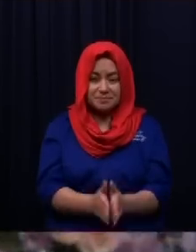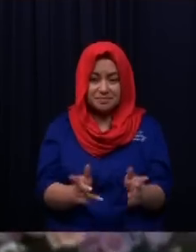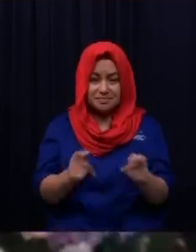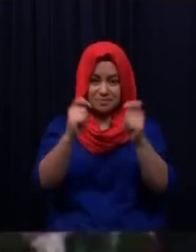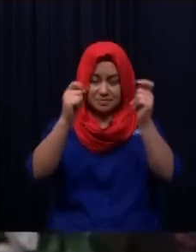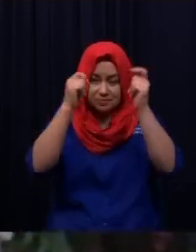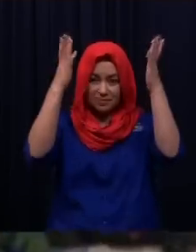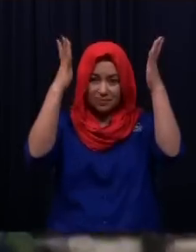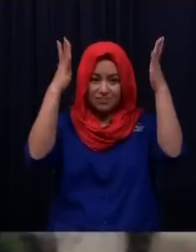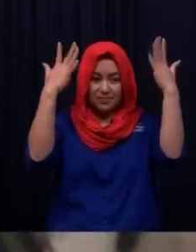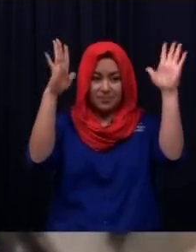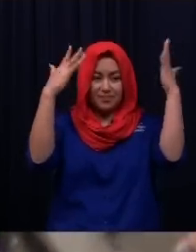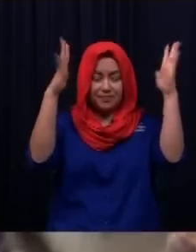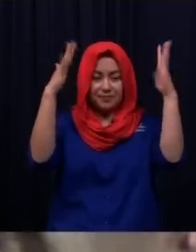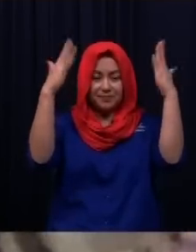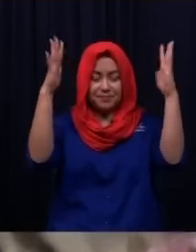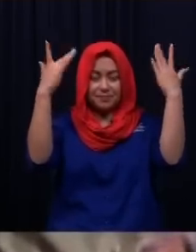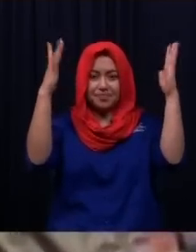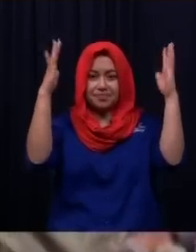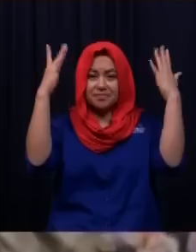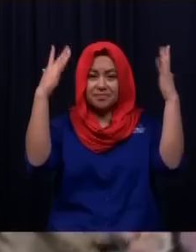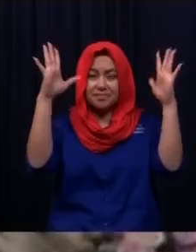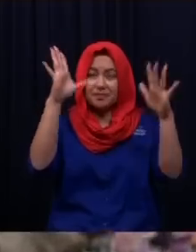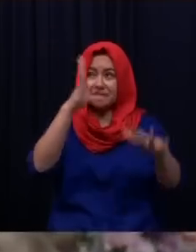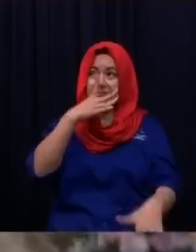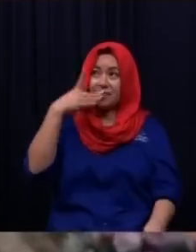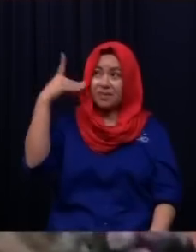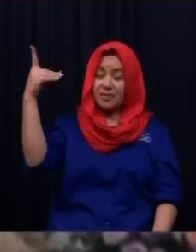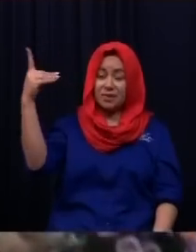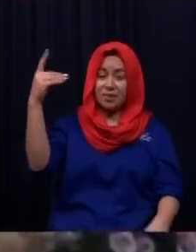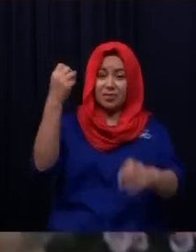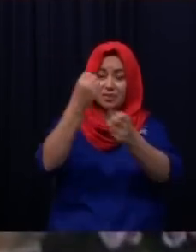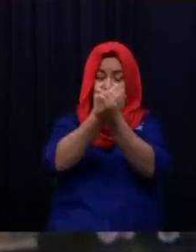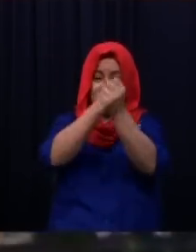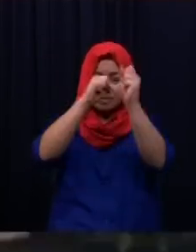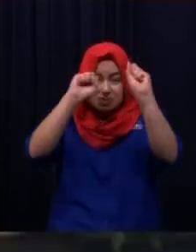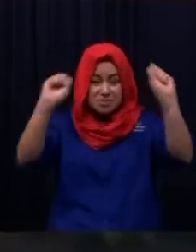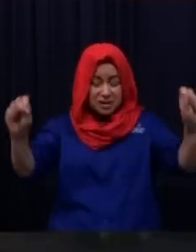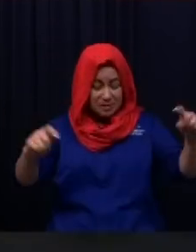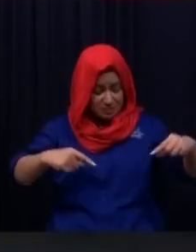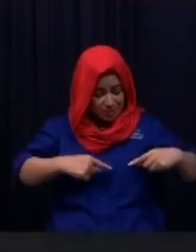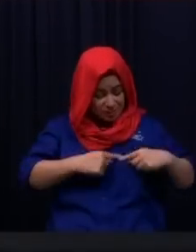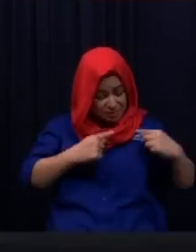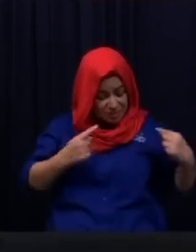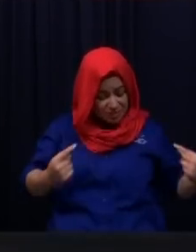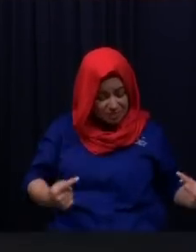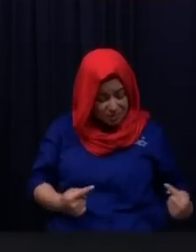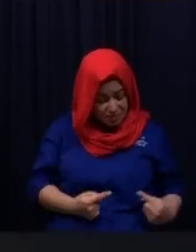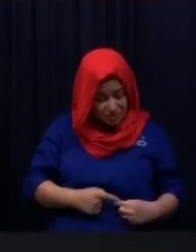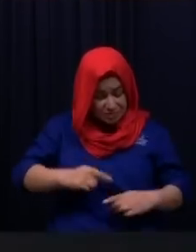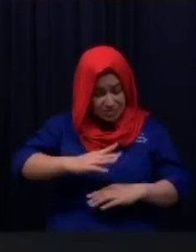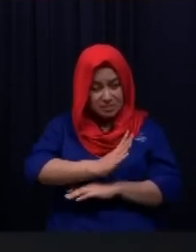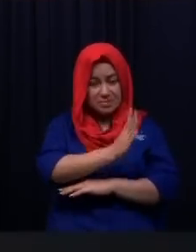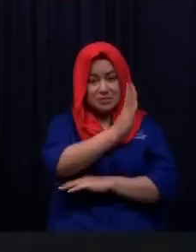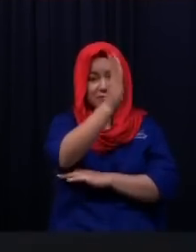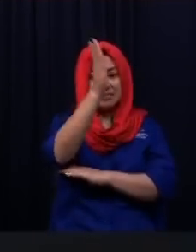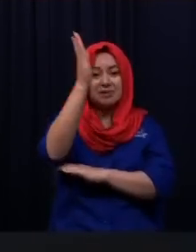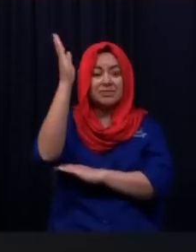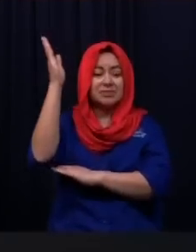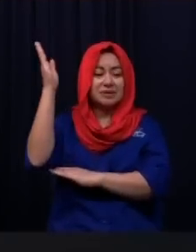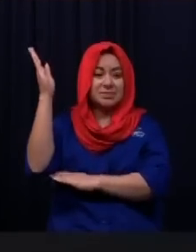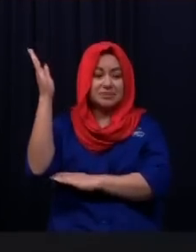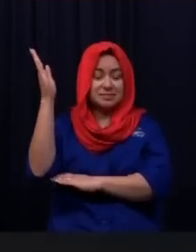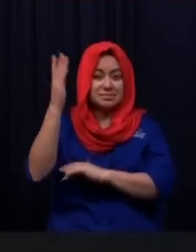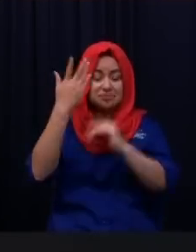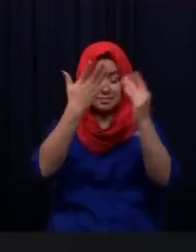aplauso al Señor. Él sigue salvando corazones esta mañana. Aleluya, bienvenida hermana